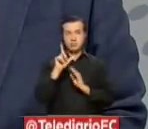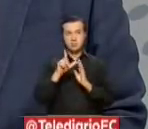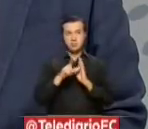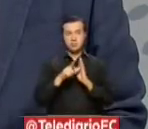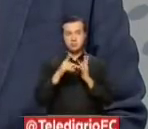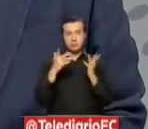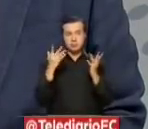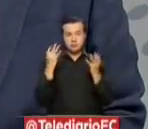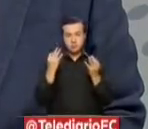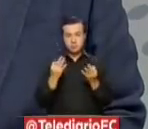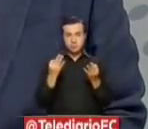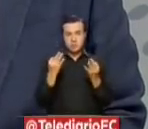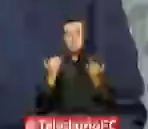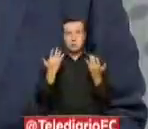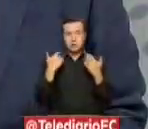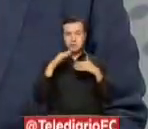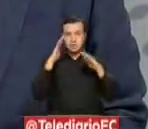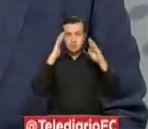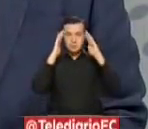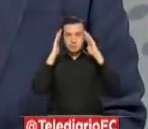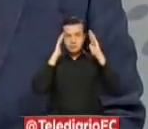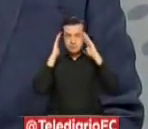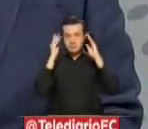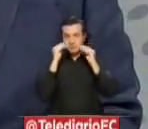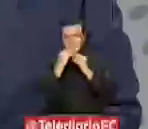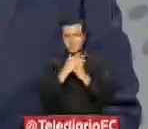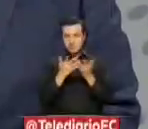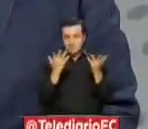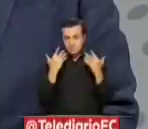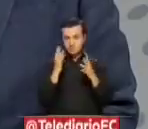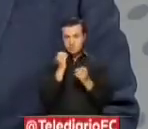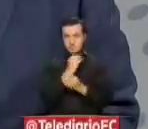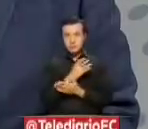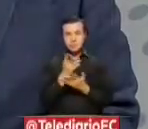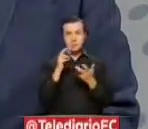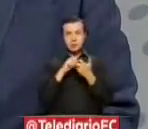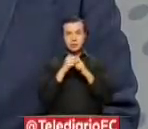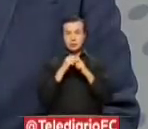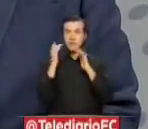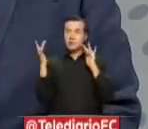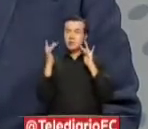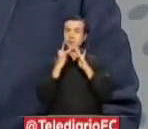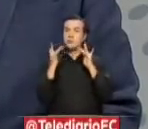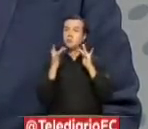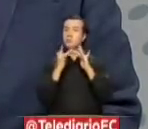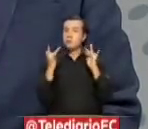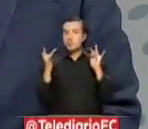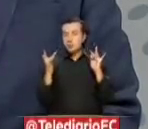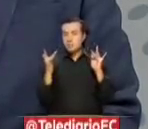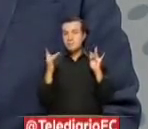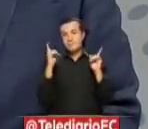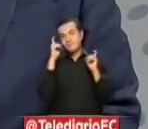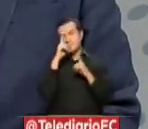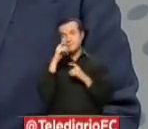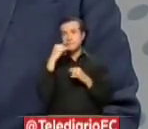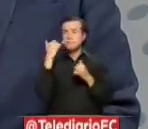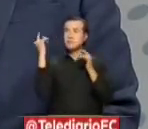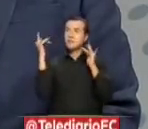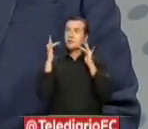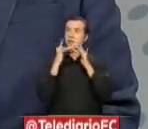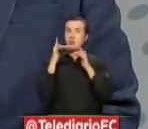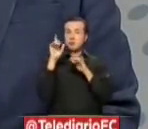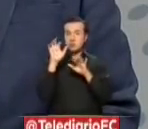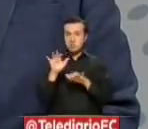7:30 en punto, la hora de despedir este espacio informativo. Problemas de conectividad nos impiden tomar contacto